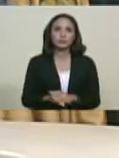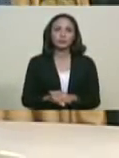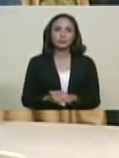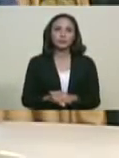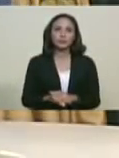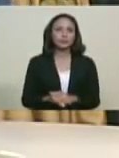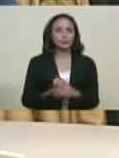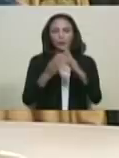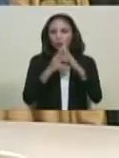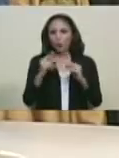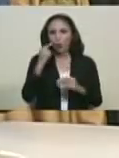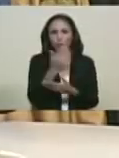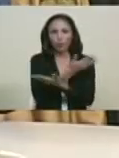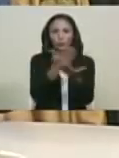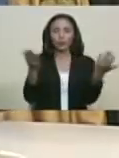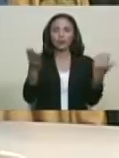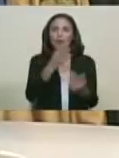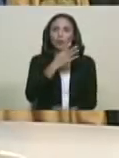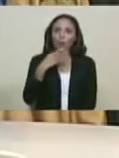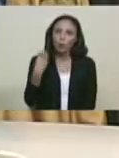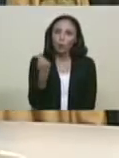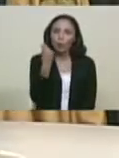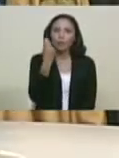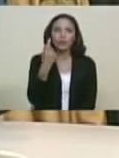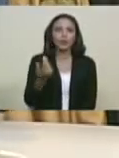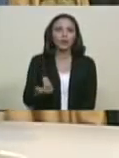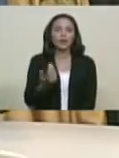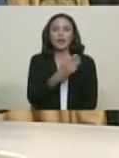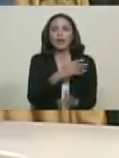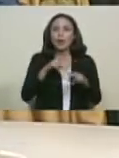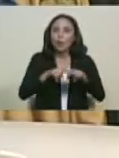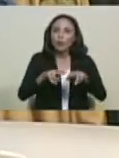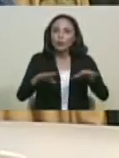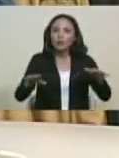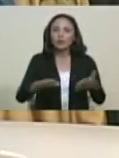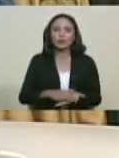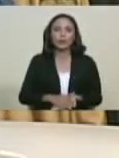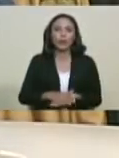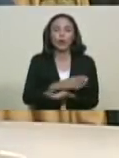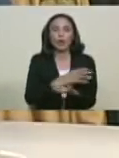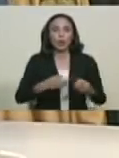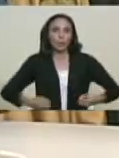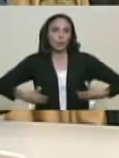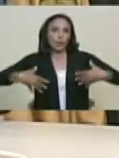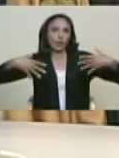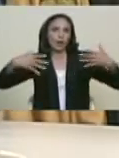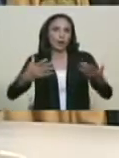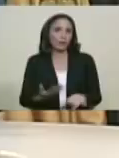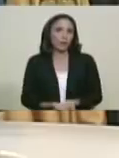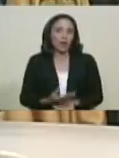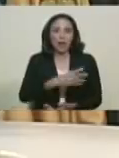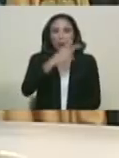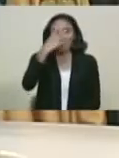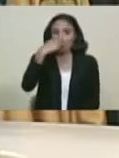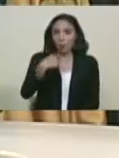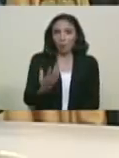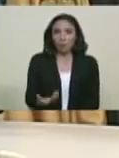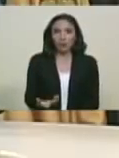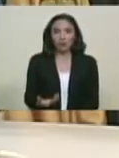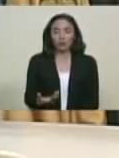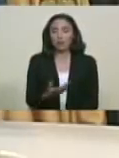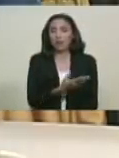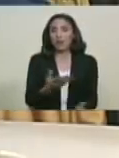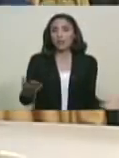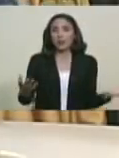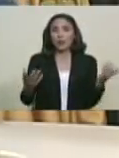de todos de los jóvenes de los menos jóvenes de los más ricos de los menos ricos de los